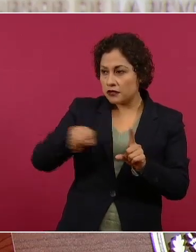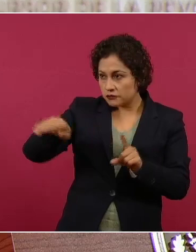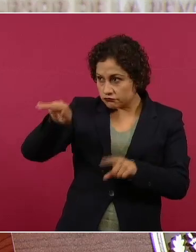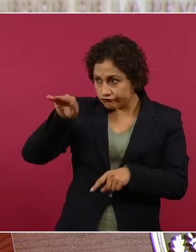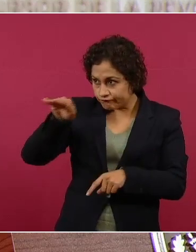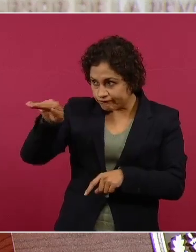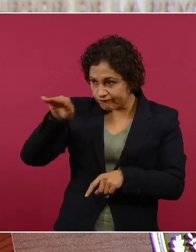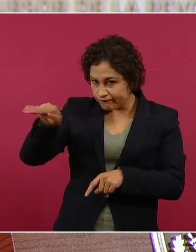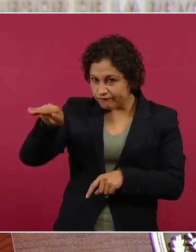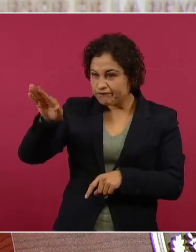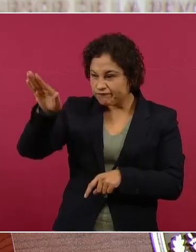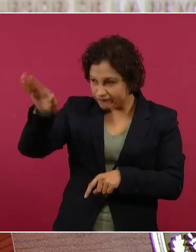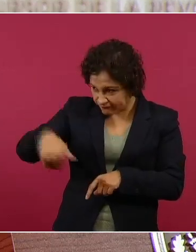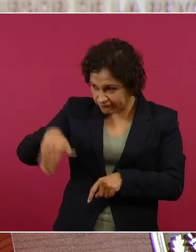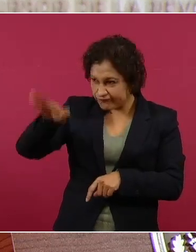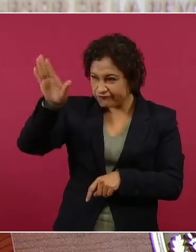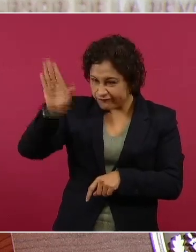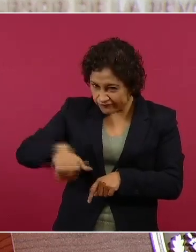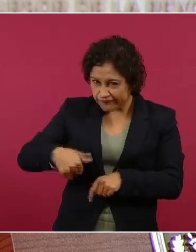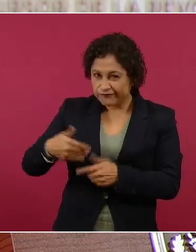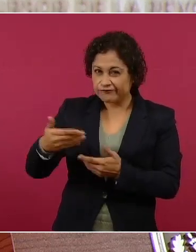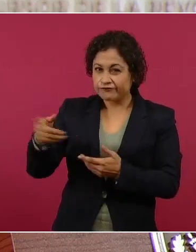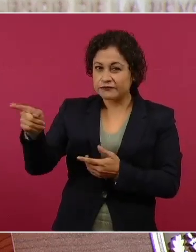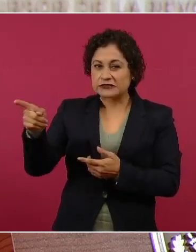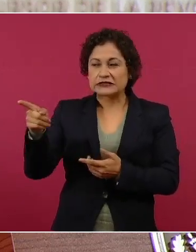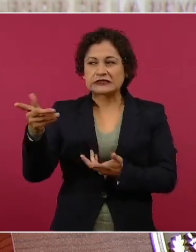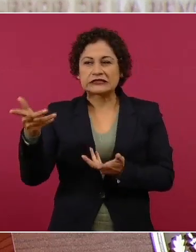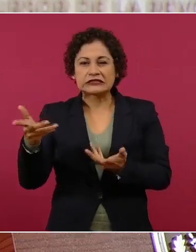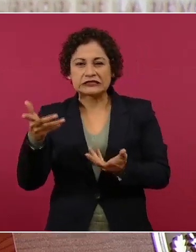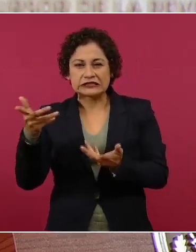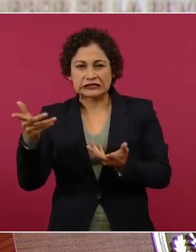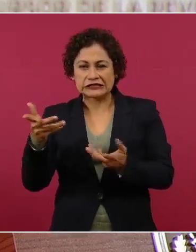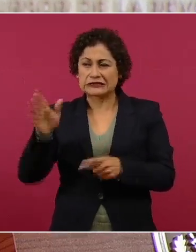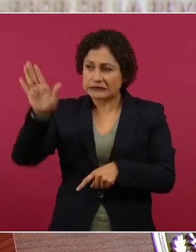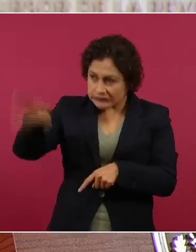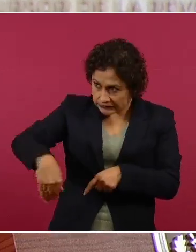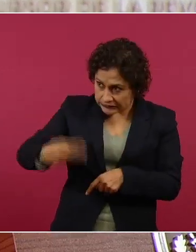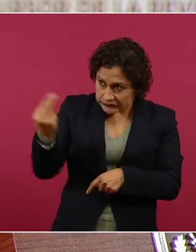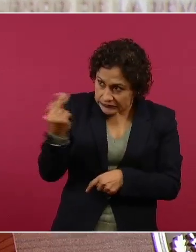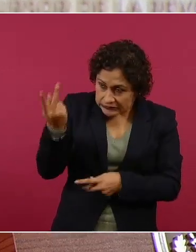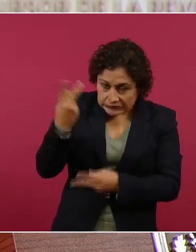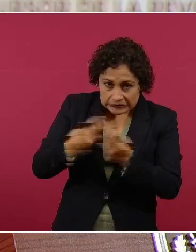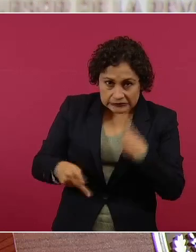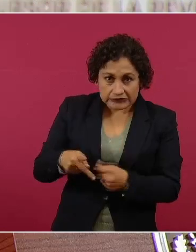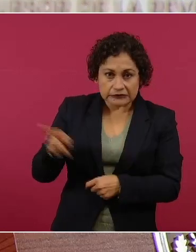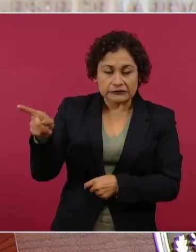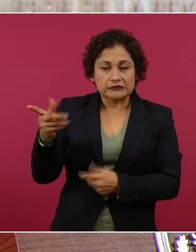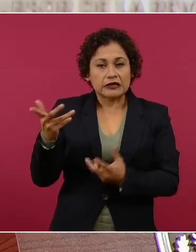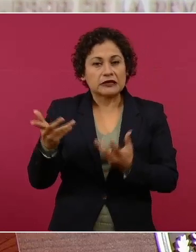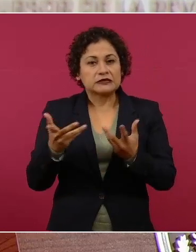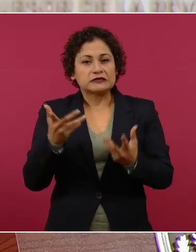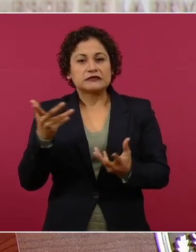Lucas Alemán y le dice: véngase, véngase, le necesitamos.